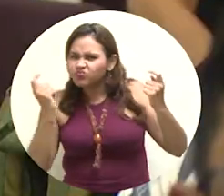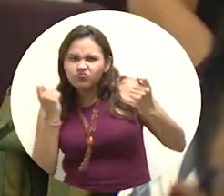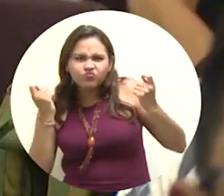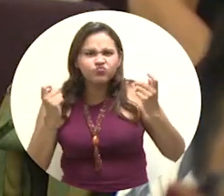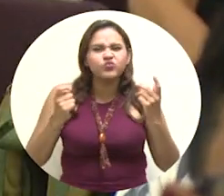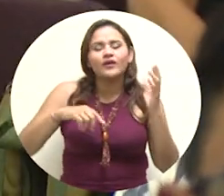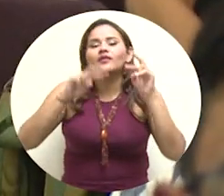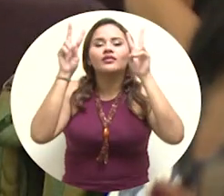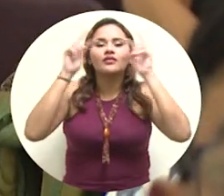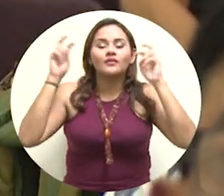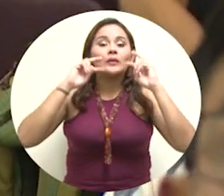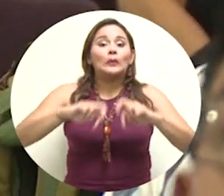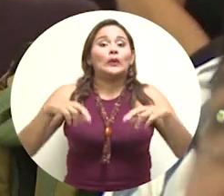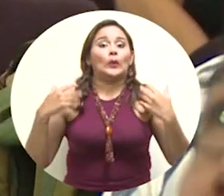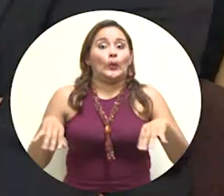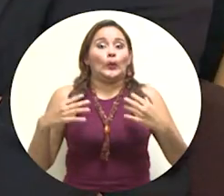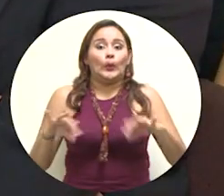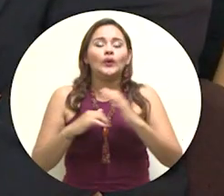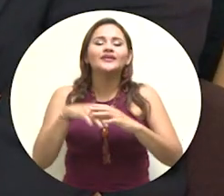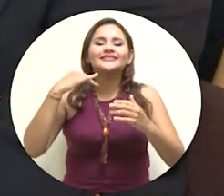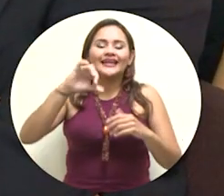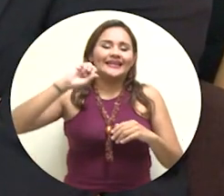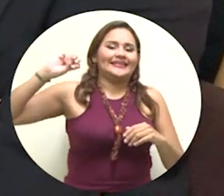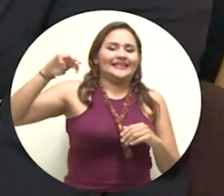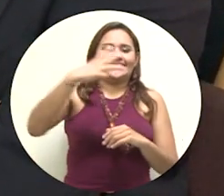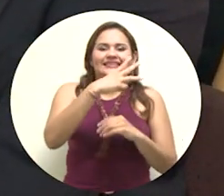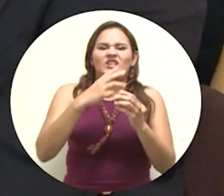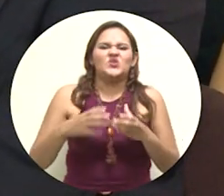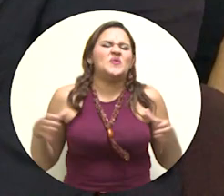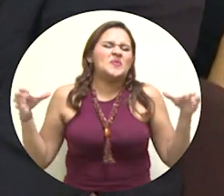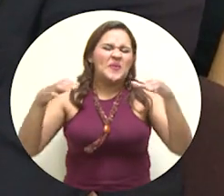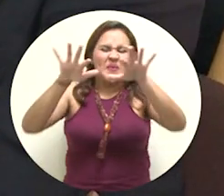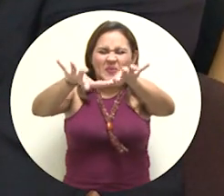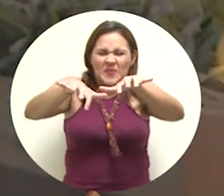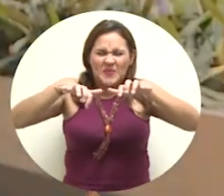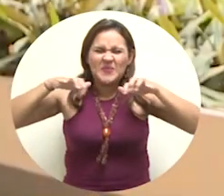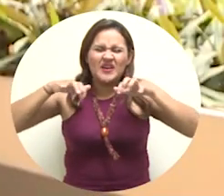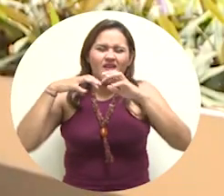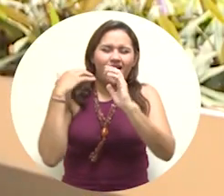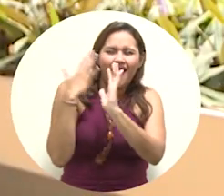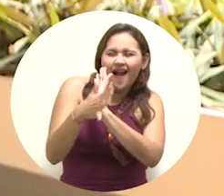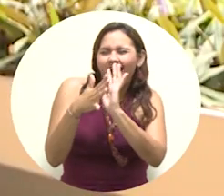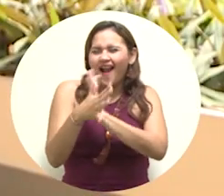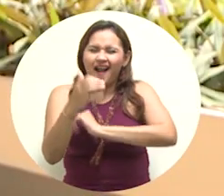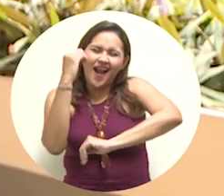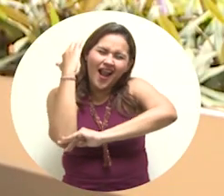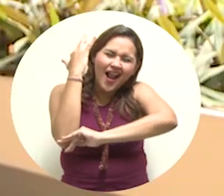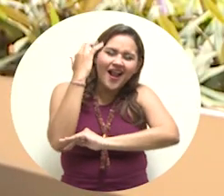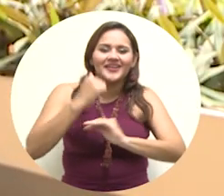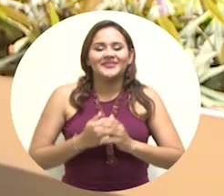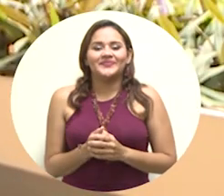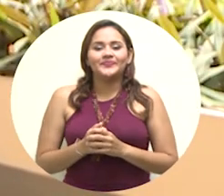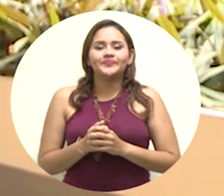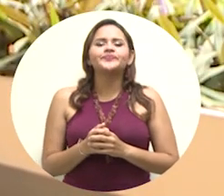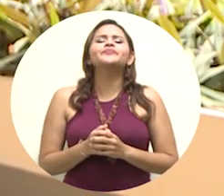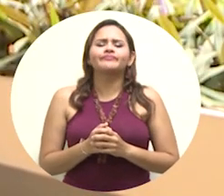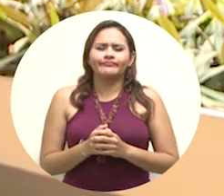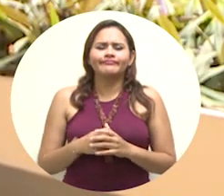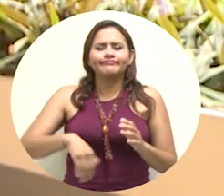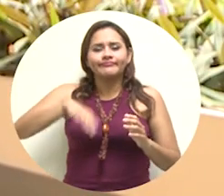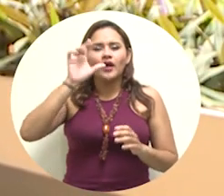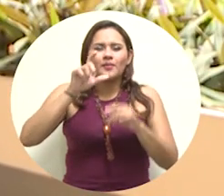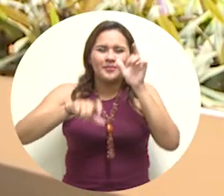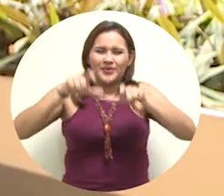en esta versión el 3er Congreso Iberoamericano de Investigación sobre MIPYME, donde también los investigadores hacen sus